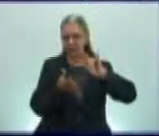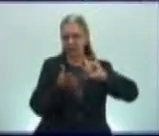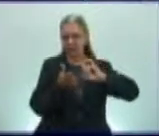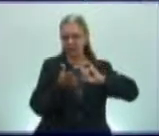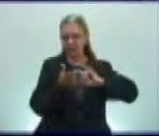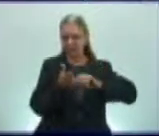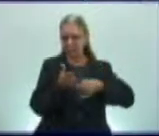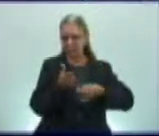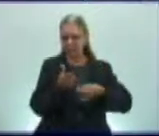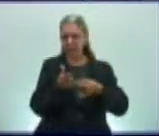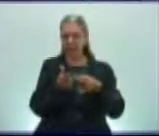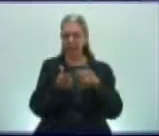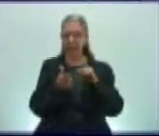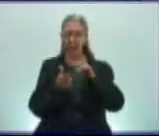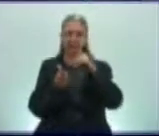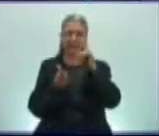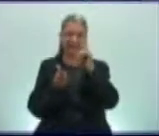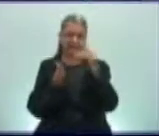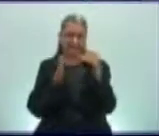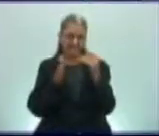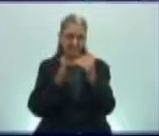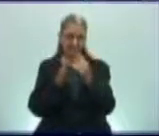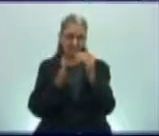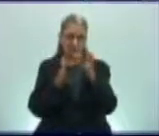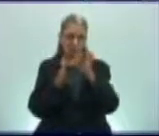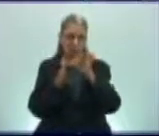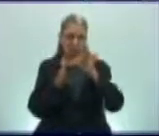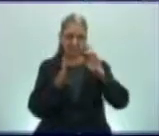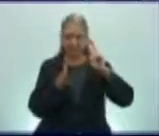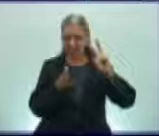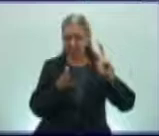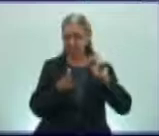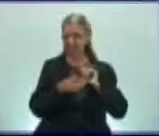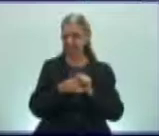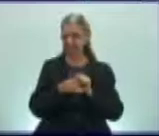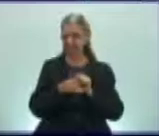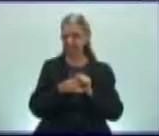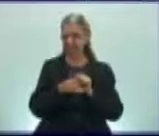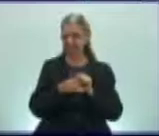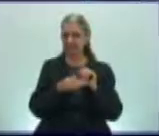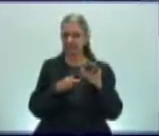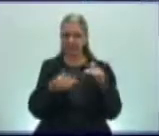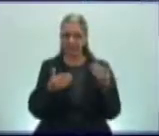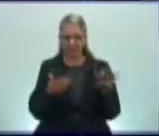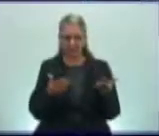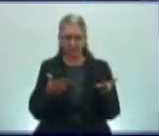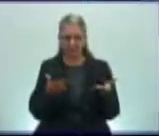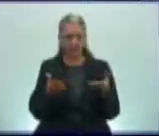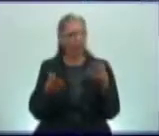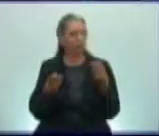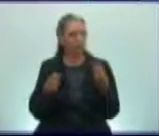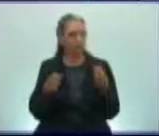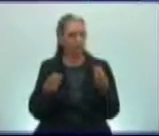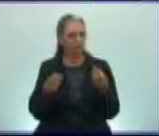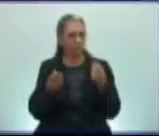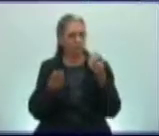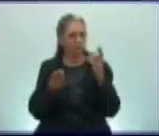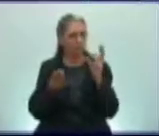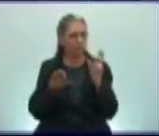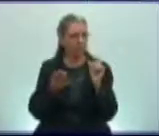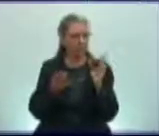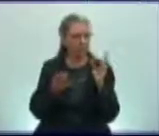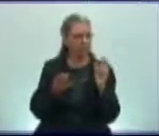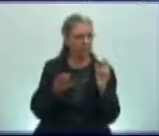19,1082. Observa bien que este valor tiene muchas cifras significativas y